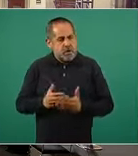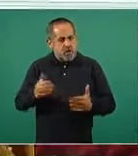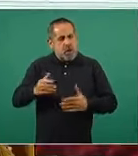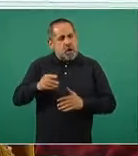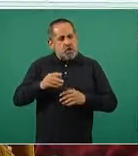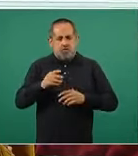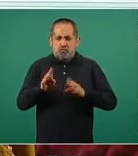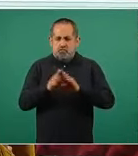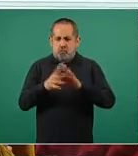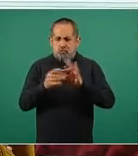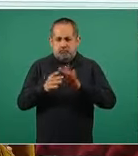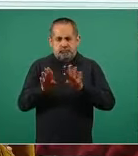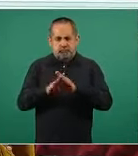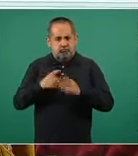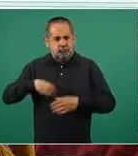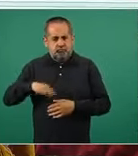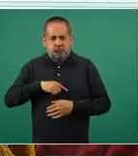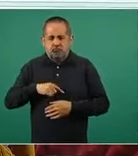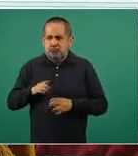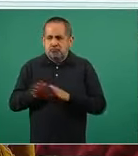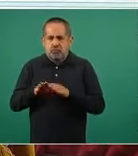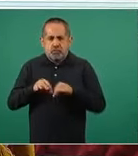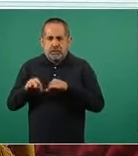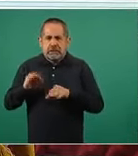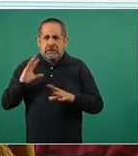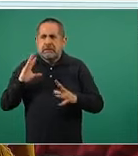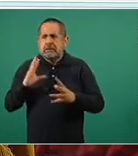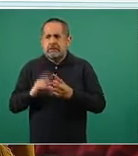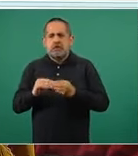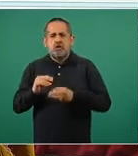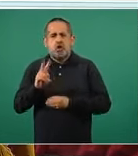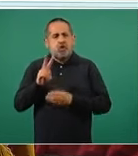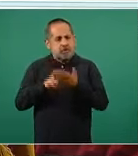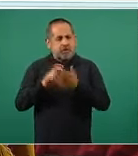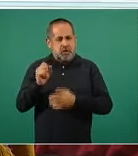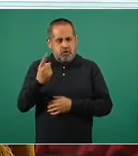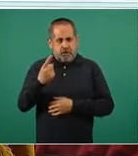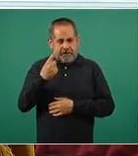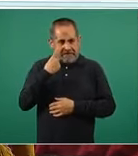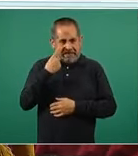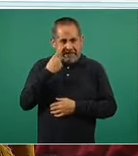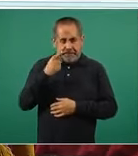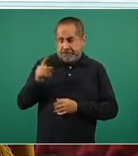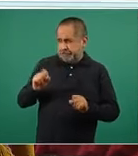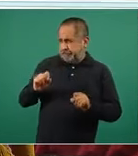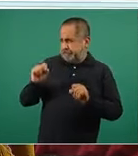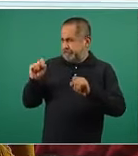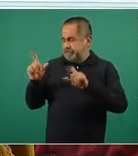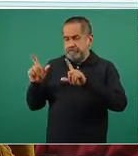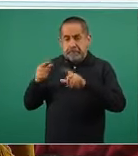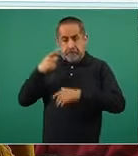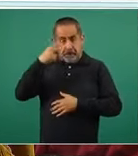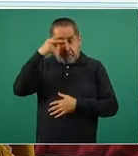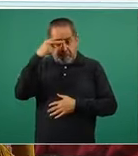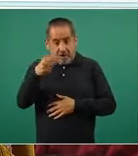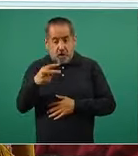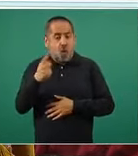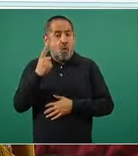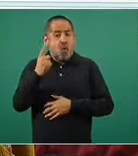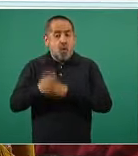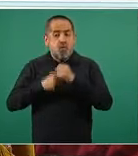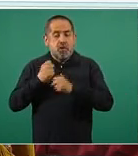venido trabajando con esta población a lo largo de 2021. No hay que perder de vista, cuando vean los datos, que México recibe